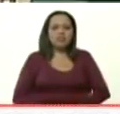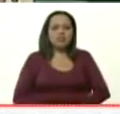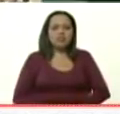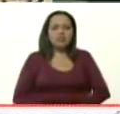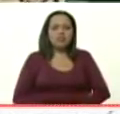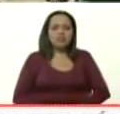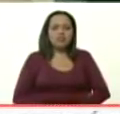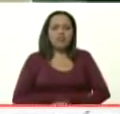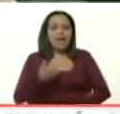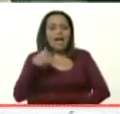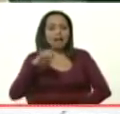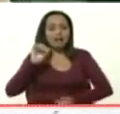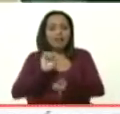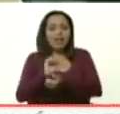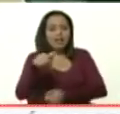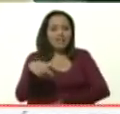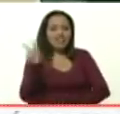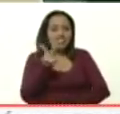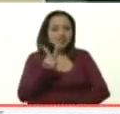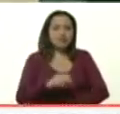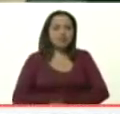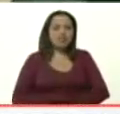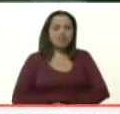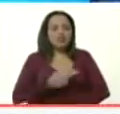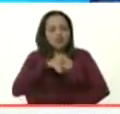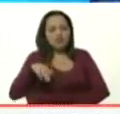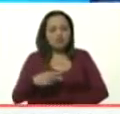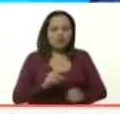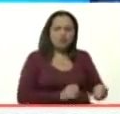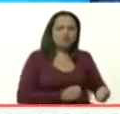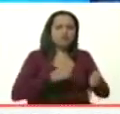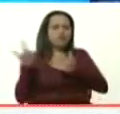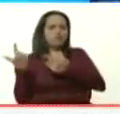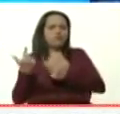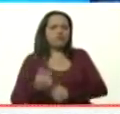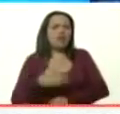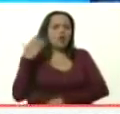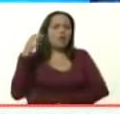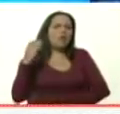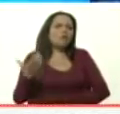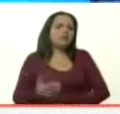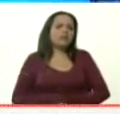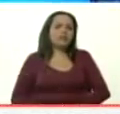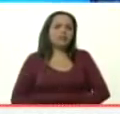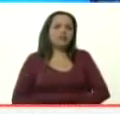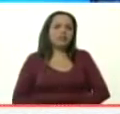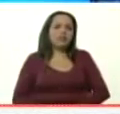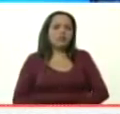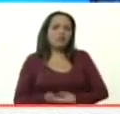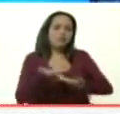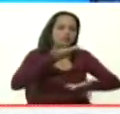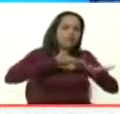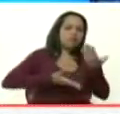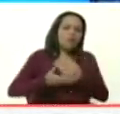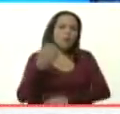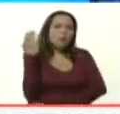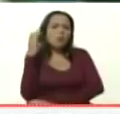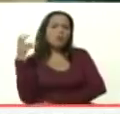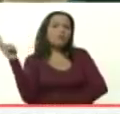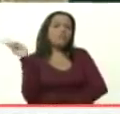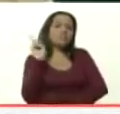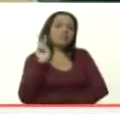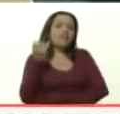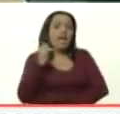delincuente aquí en Venezuela y ahí mismo se extraditaba. Colombia, Venezuela. Y